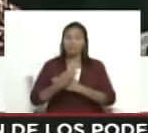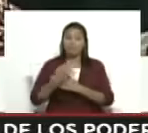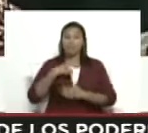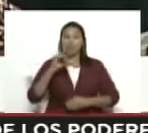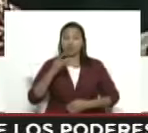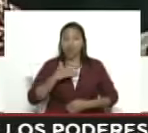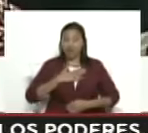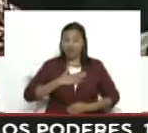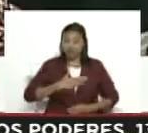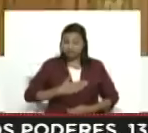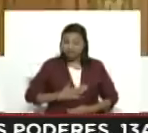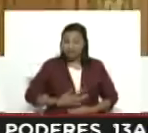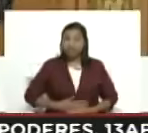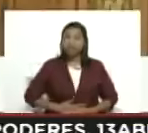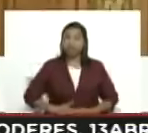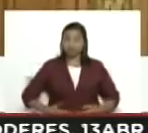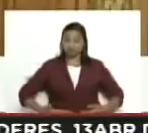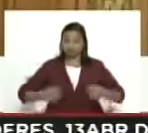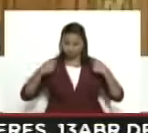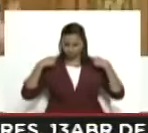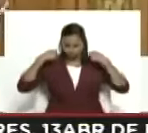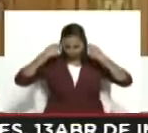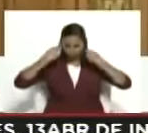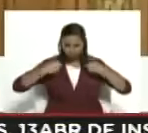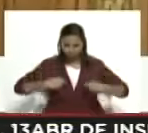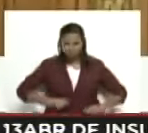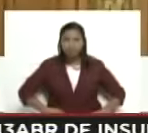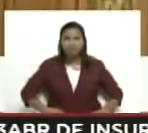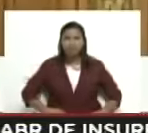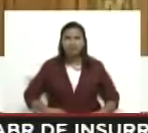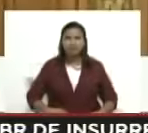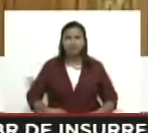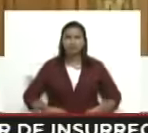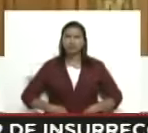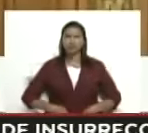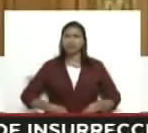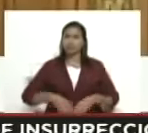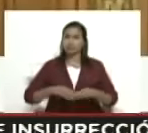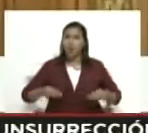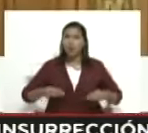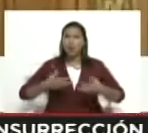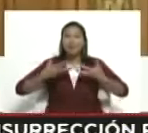No, sí, no, llegaba aquí hasta las rodillas y muy pesado.